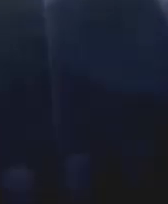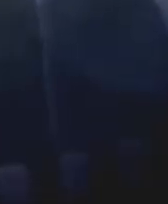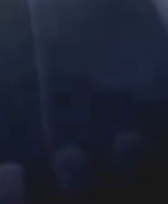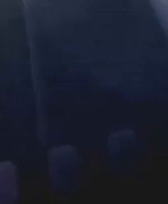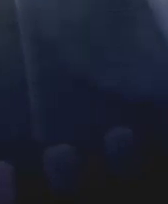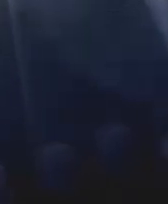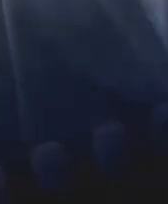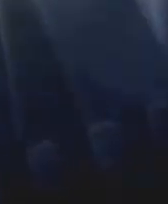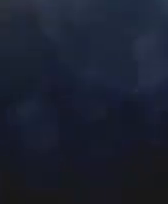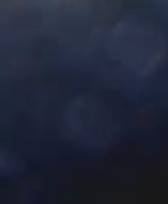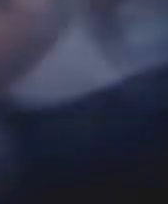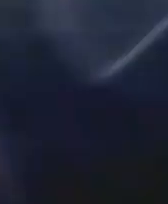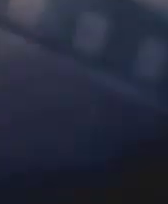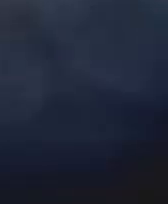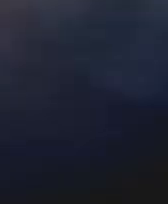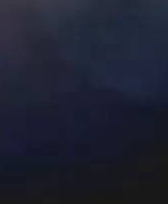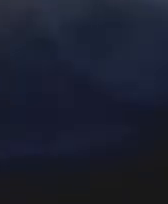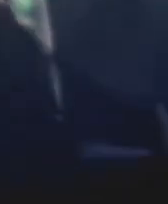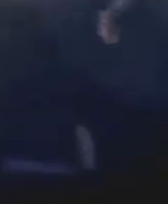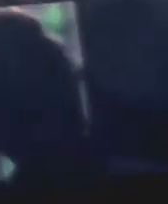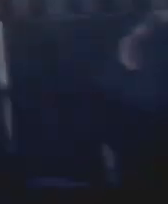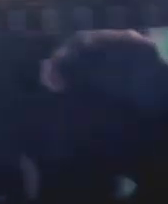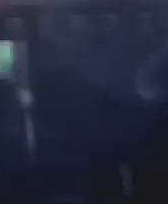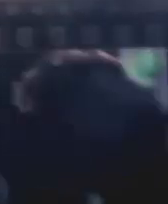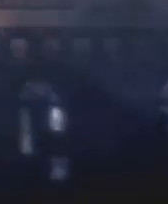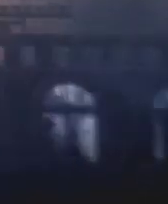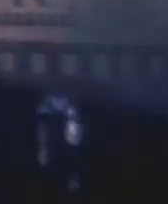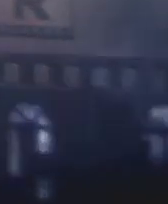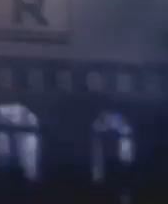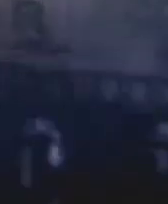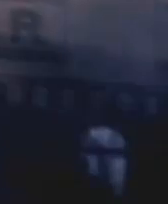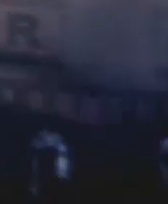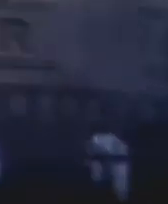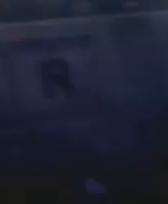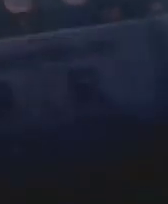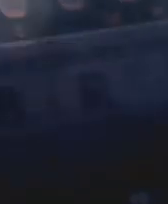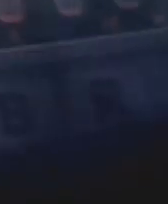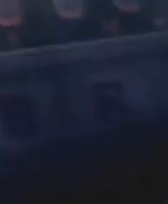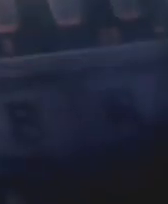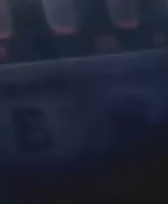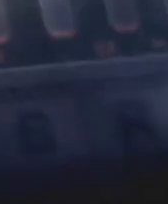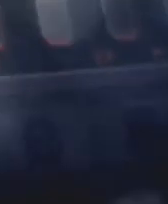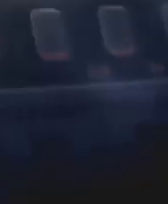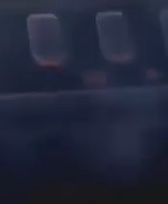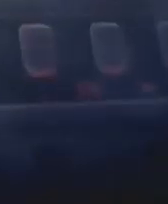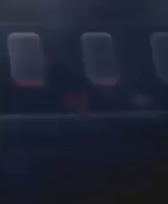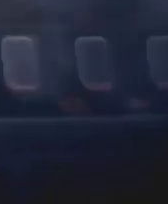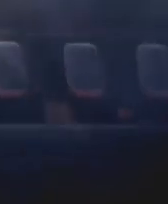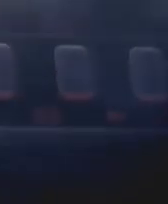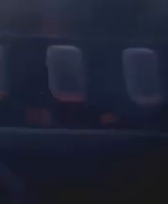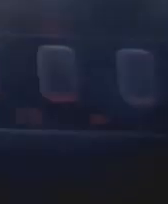explicarte. La investigación va muy bien. ¿Crees que pague, Nacho? A esta gente lo que le sobran son centavos.